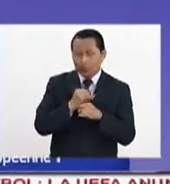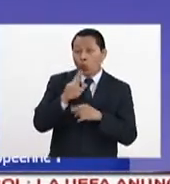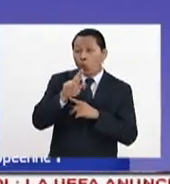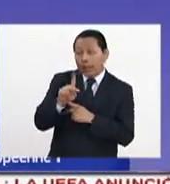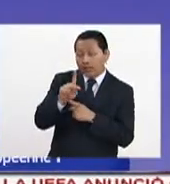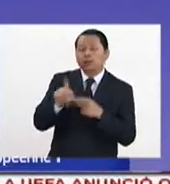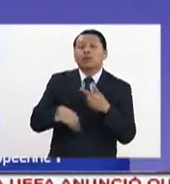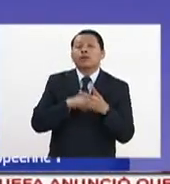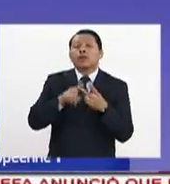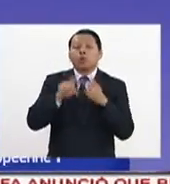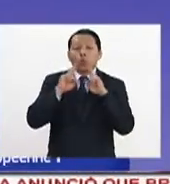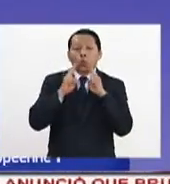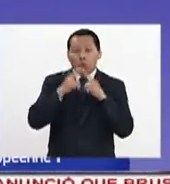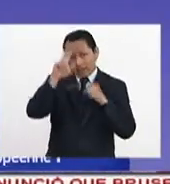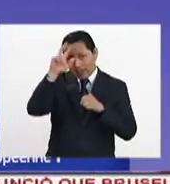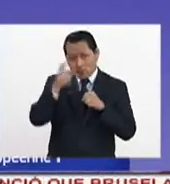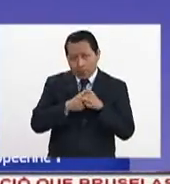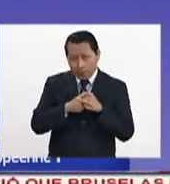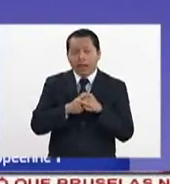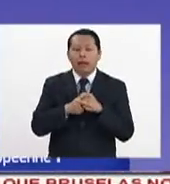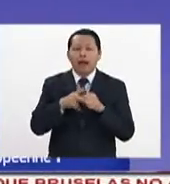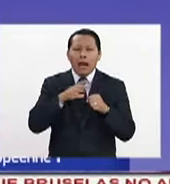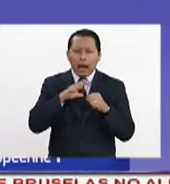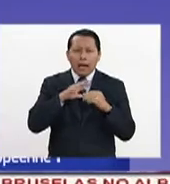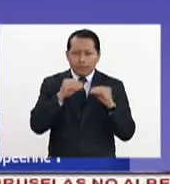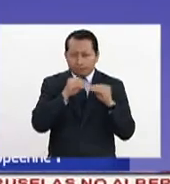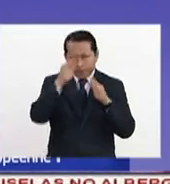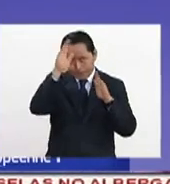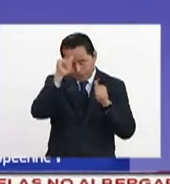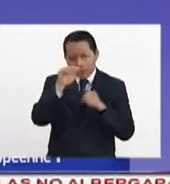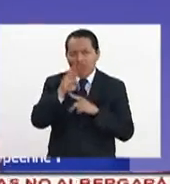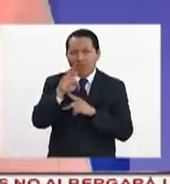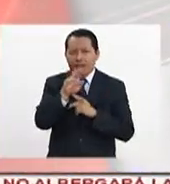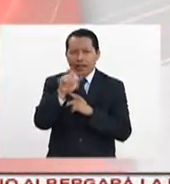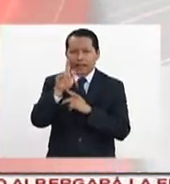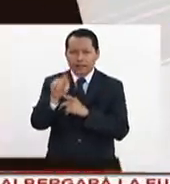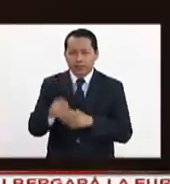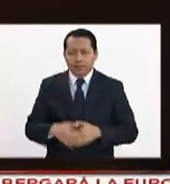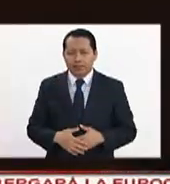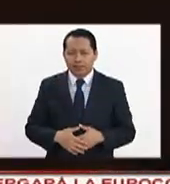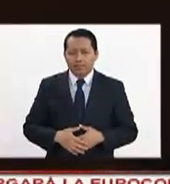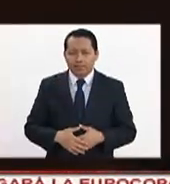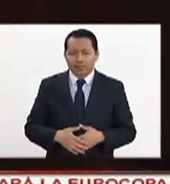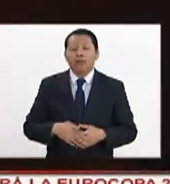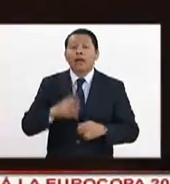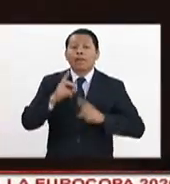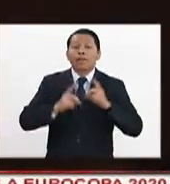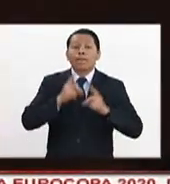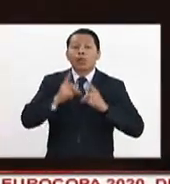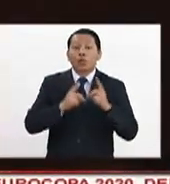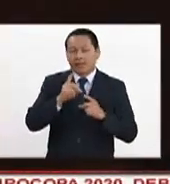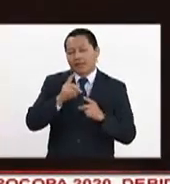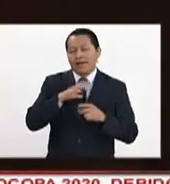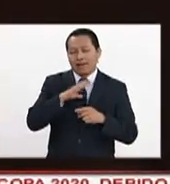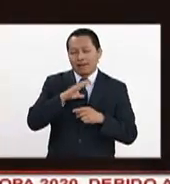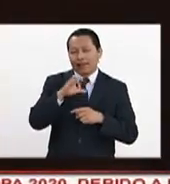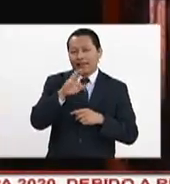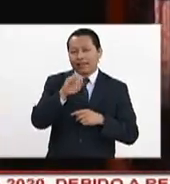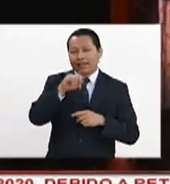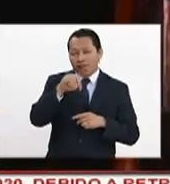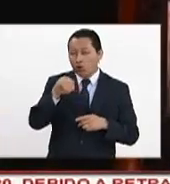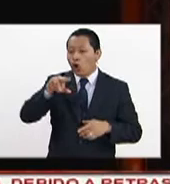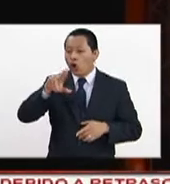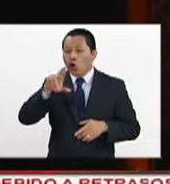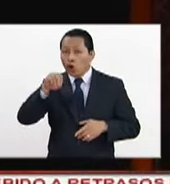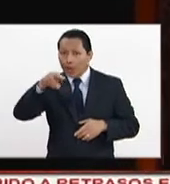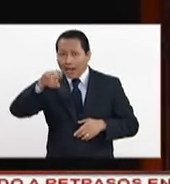Unido y la Unión Europea avanzan en las negociaciones del Brexit. Y en los deportes, Cristiano Ronaldo